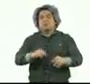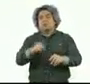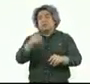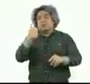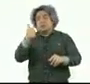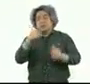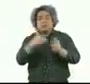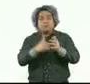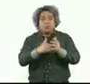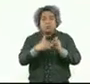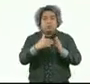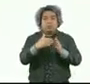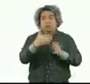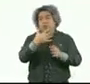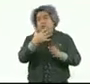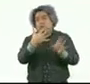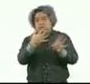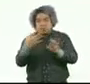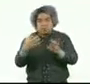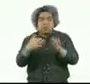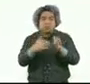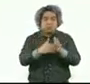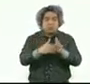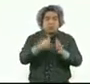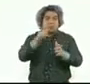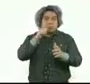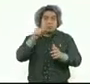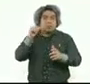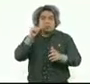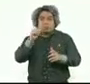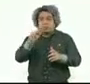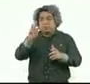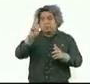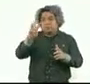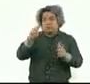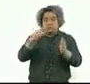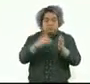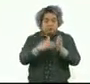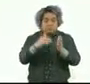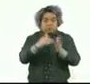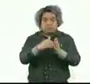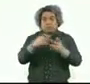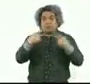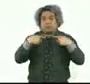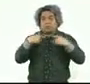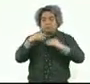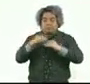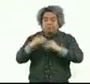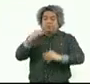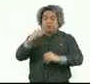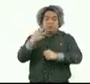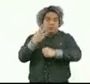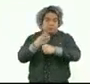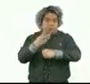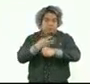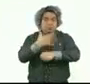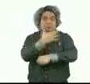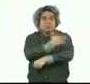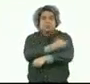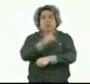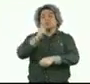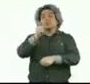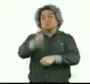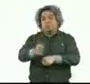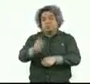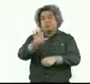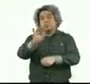completo y cruzamos el día de ayer, más de 3 millones de personas de la ciudad ya cuentan con su refuerzo. Esto significa que el 43% de